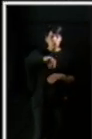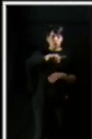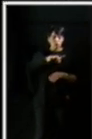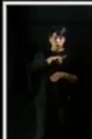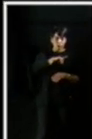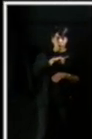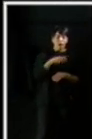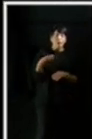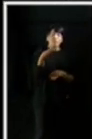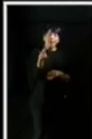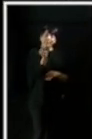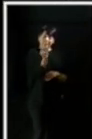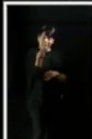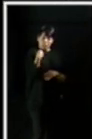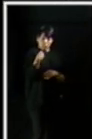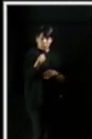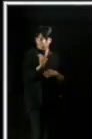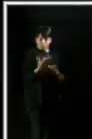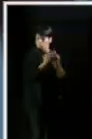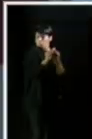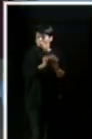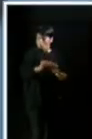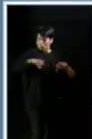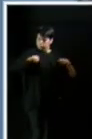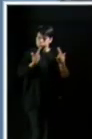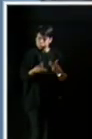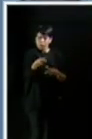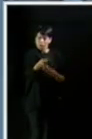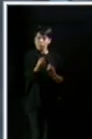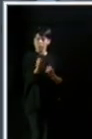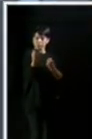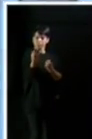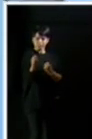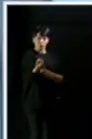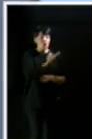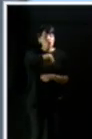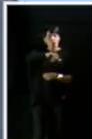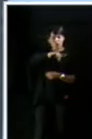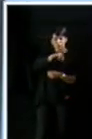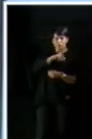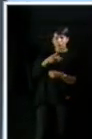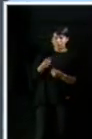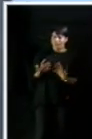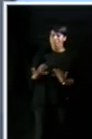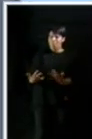cogerían resistencias como las explicaré estamos acelerando el proceso